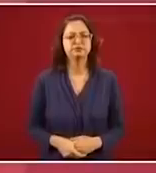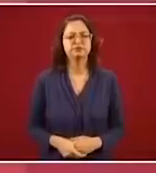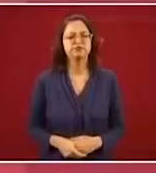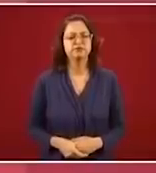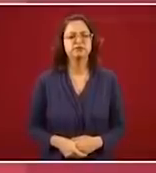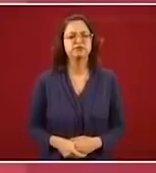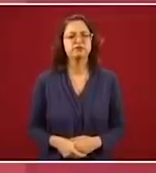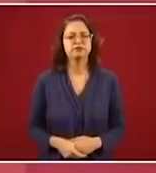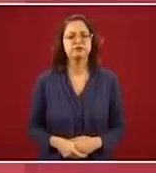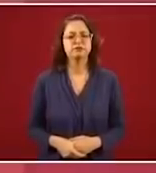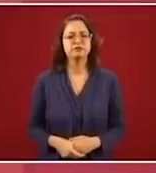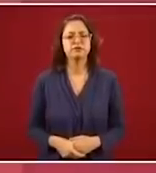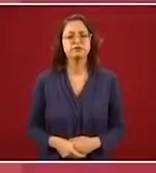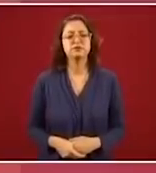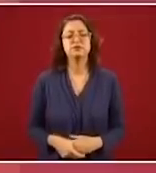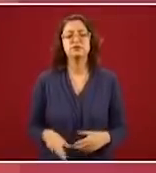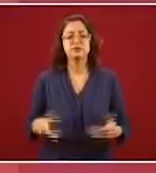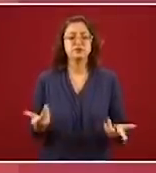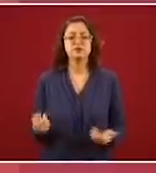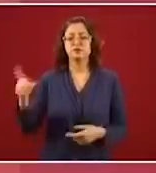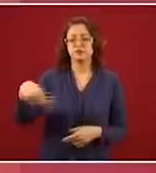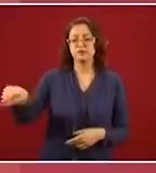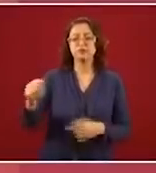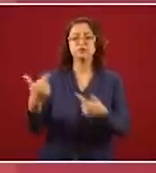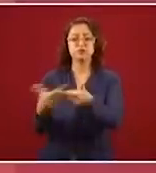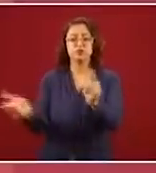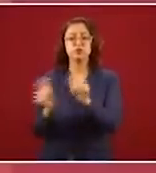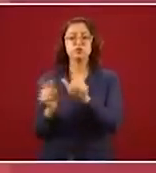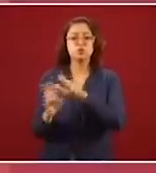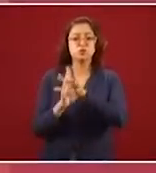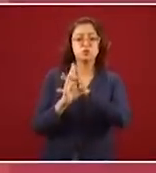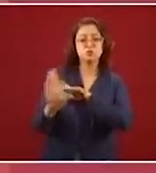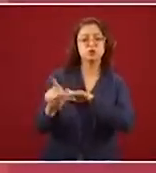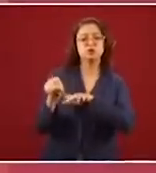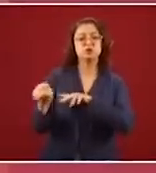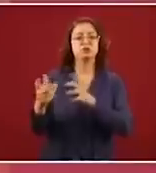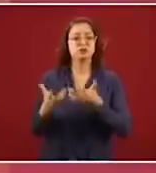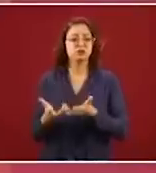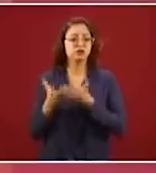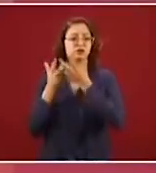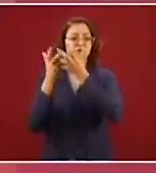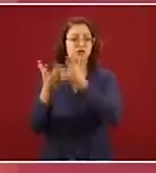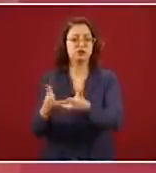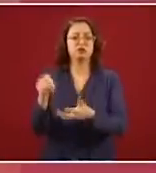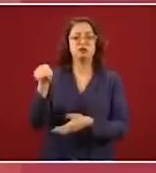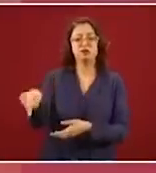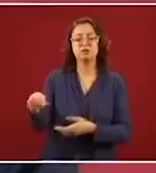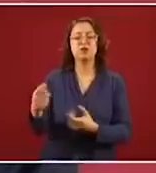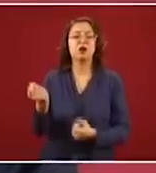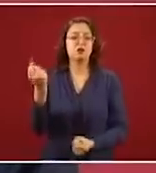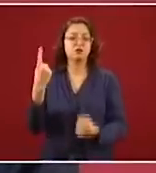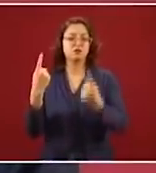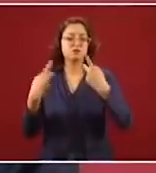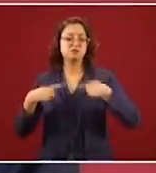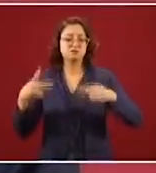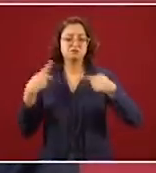Fueron algunos engañados de los que vienen en la caravana.